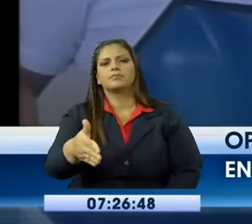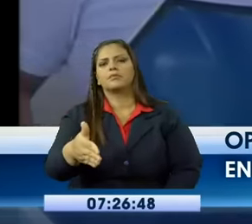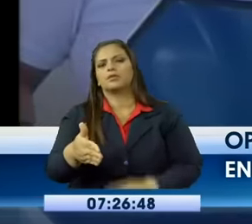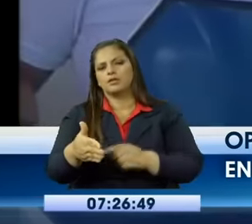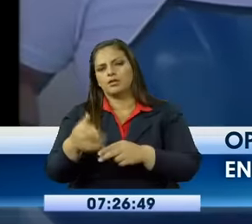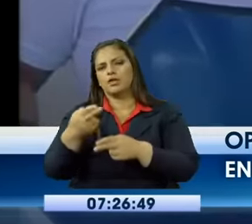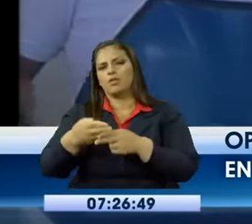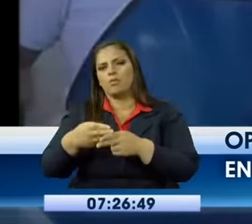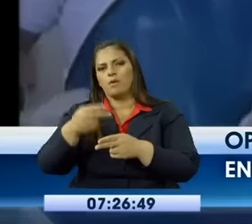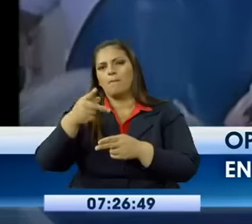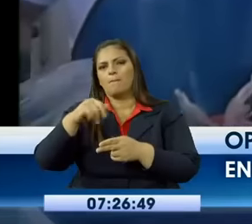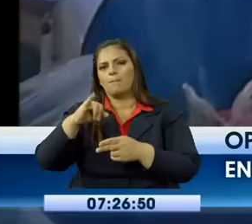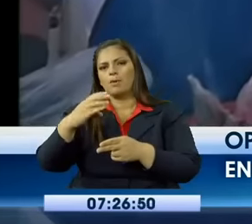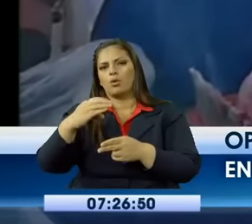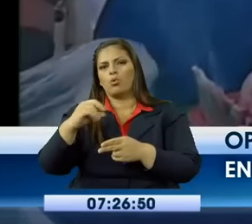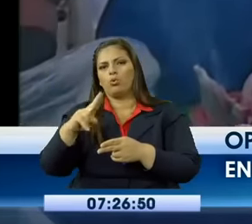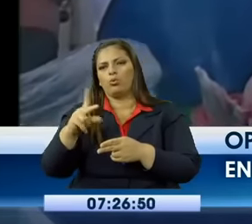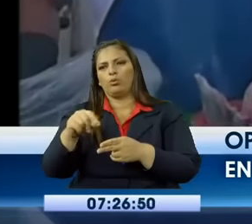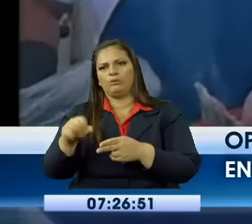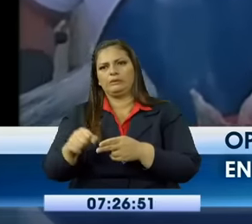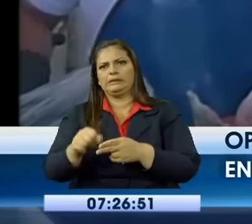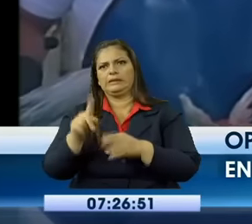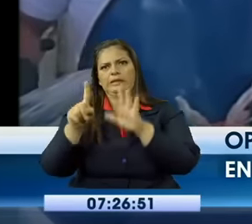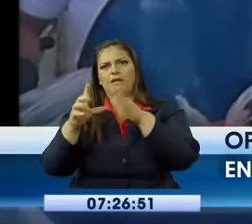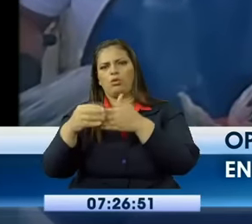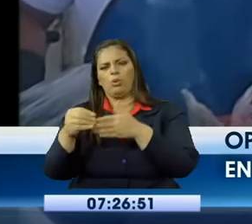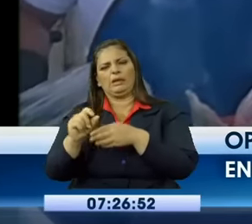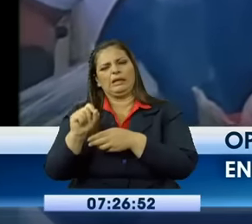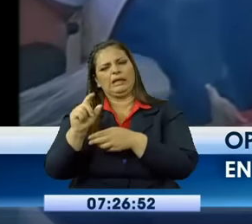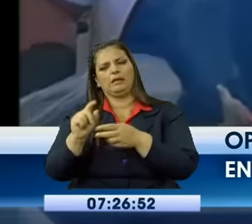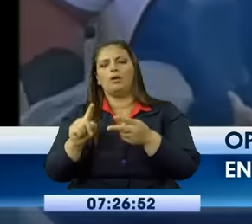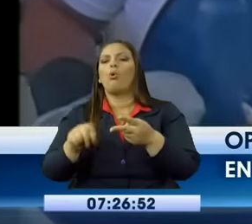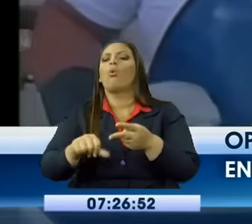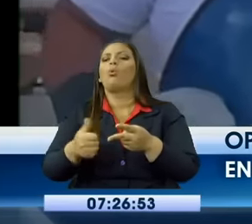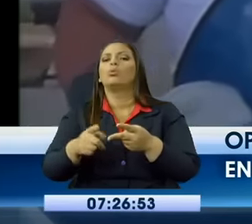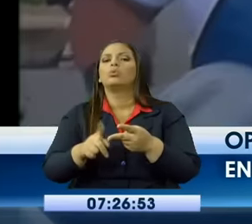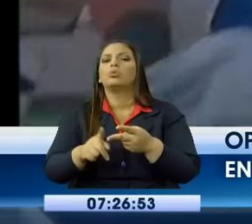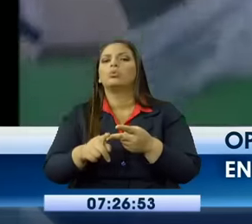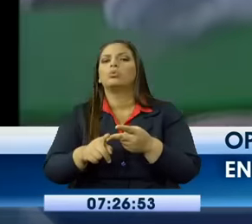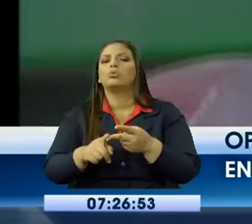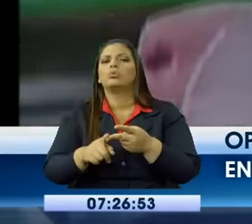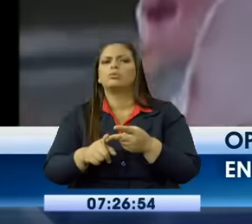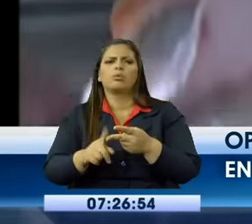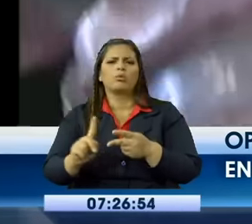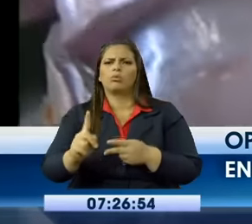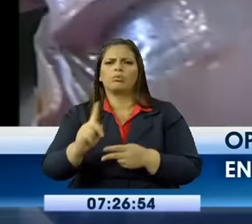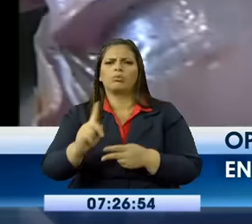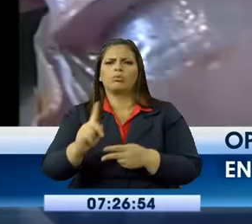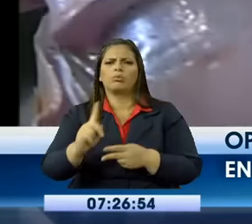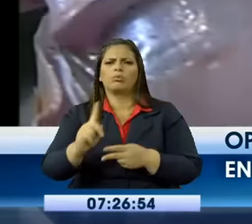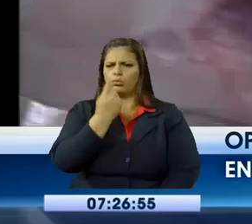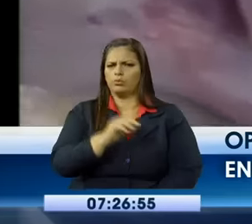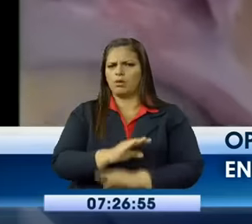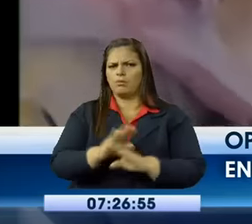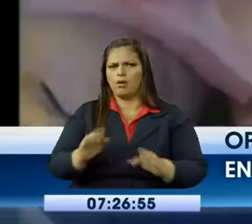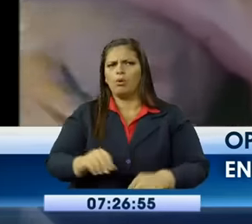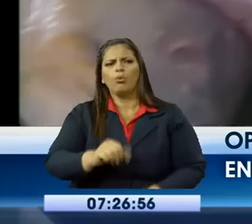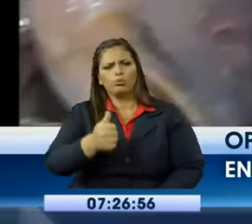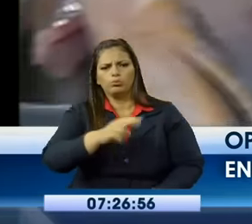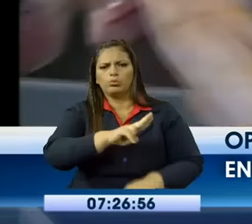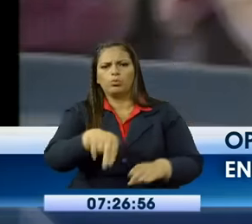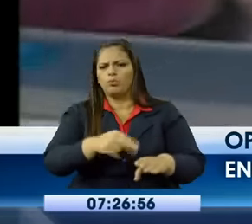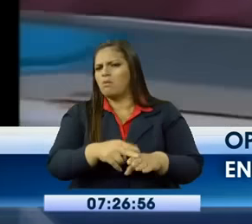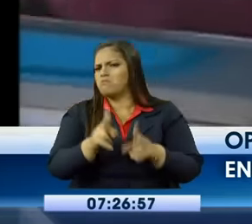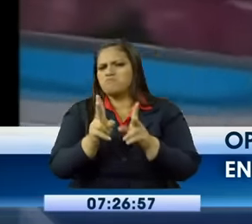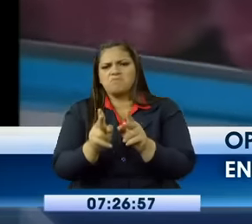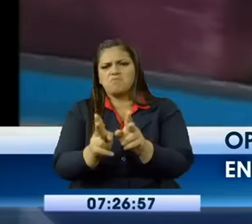para que los consumidores tengan conocimiento? No, solo el picudo nomás, es lo único que ha subido el precio. Ahí el resto del pescado se mantiene,